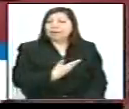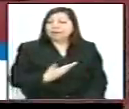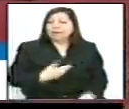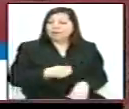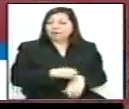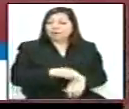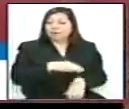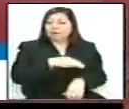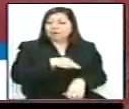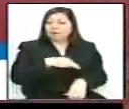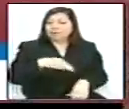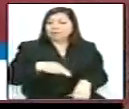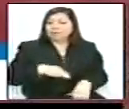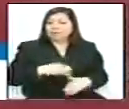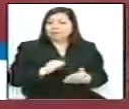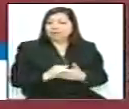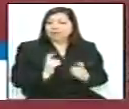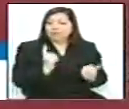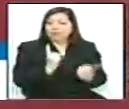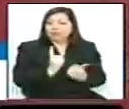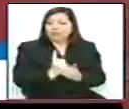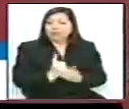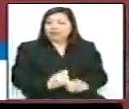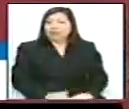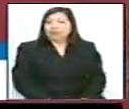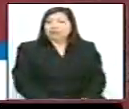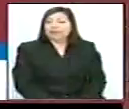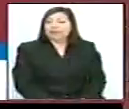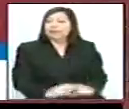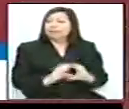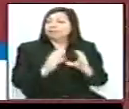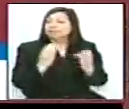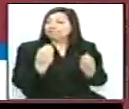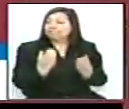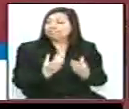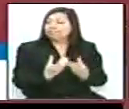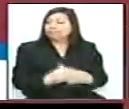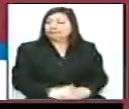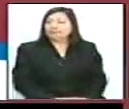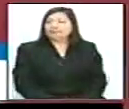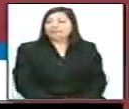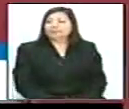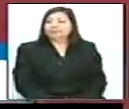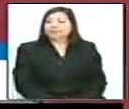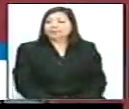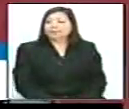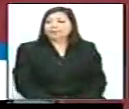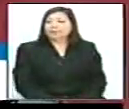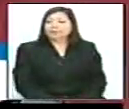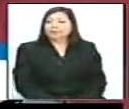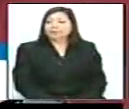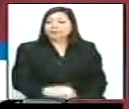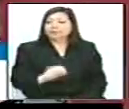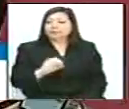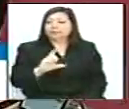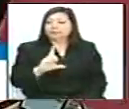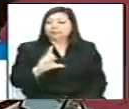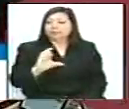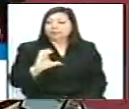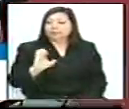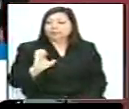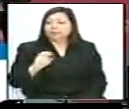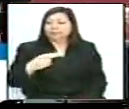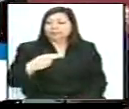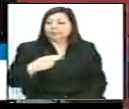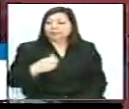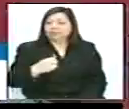Consejo de Ministros, quien se acerca ahora al presidente del Congreso de la República, a Pedro Lechea, están conversando los